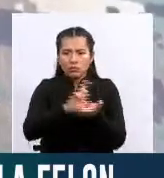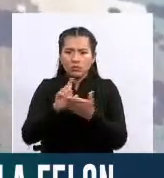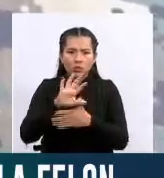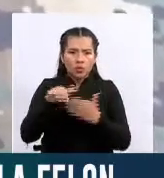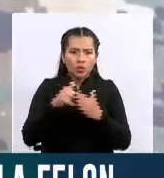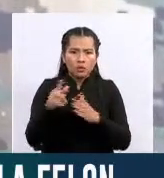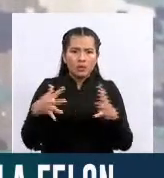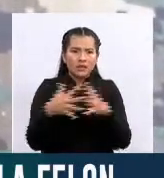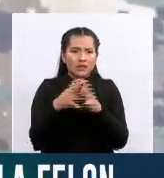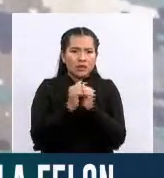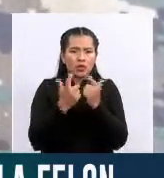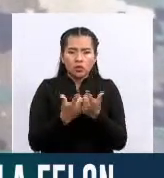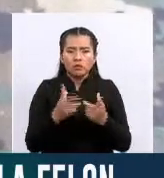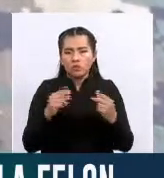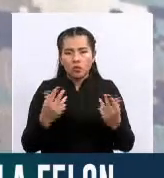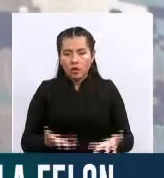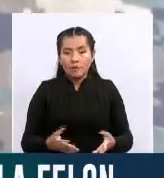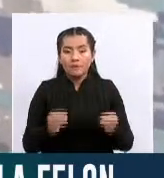El